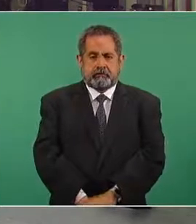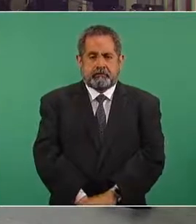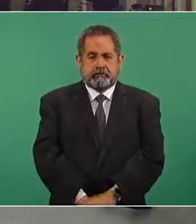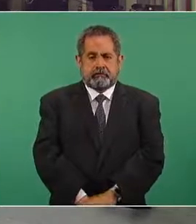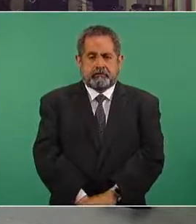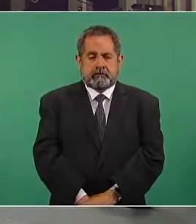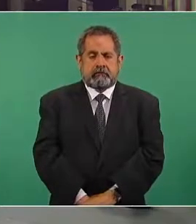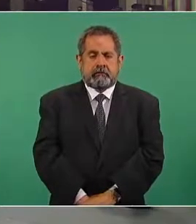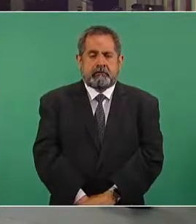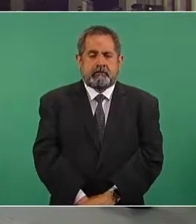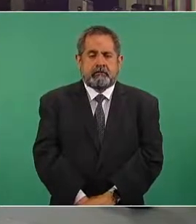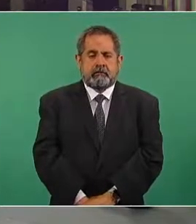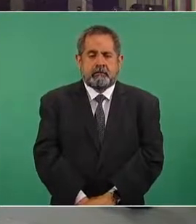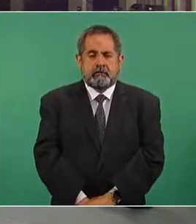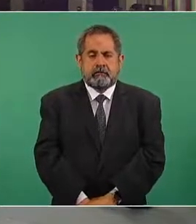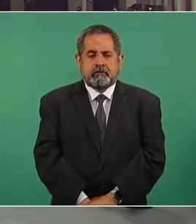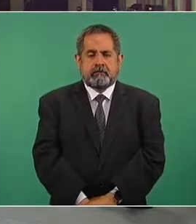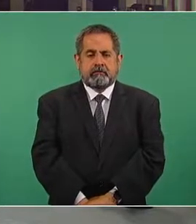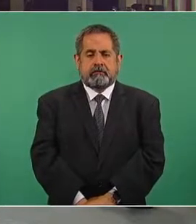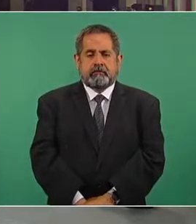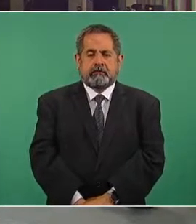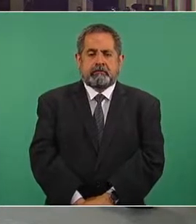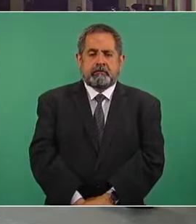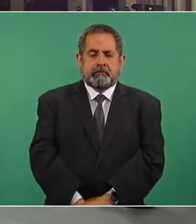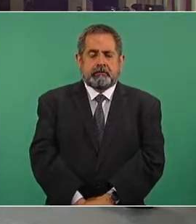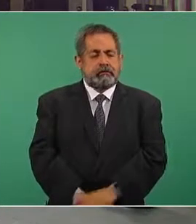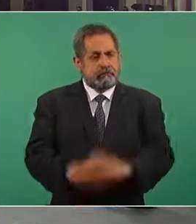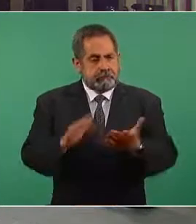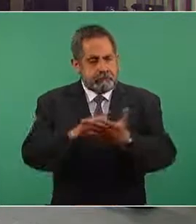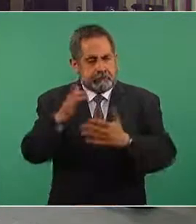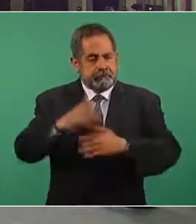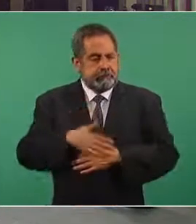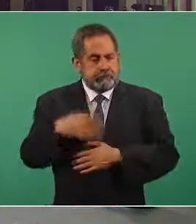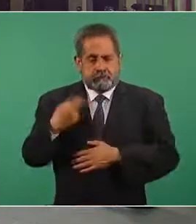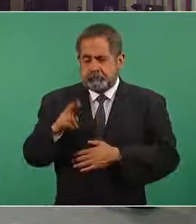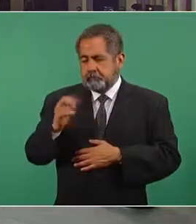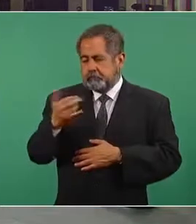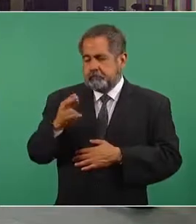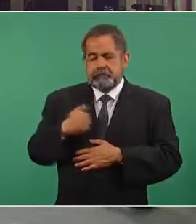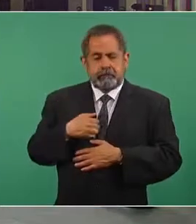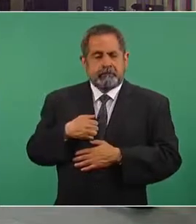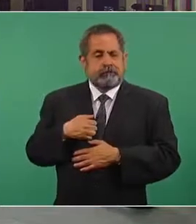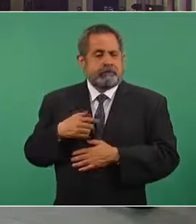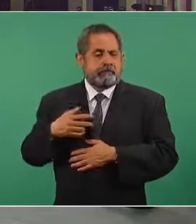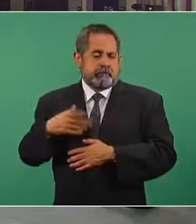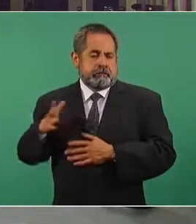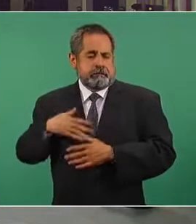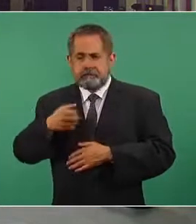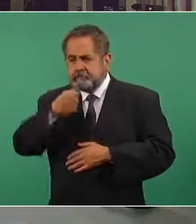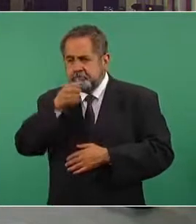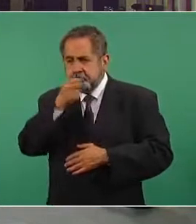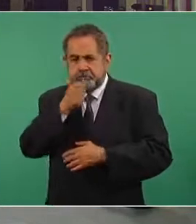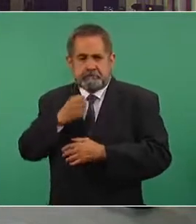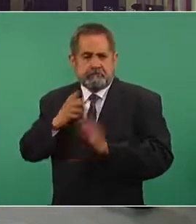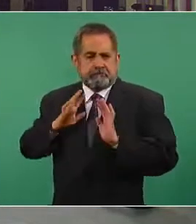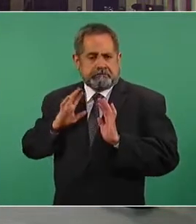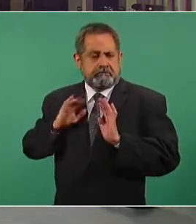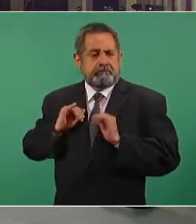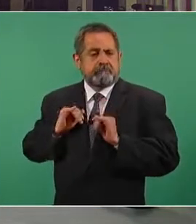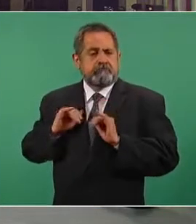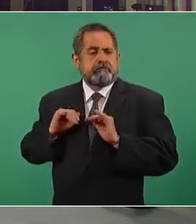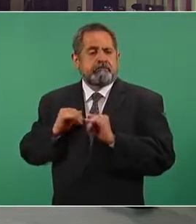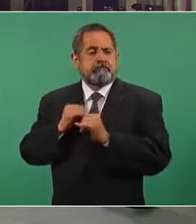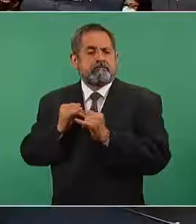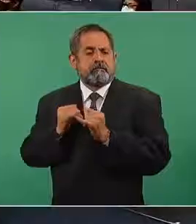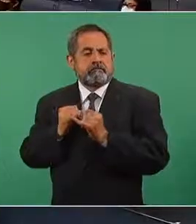Gracias, presidente. Buenos días. Reinaide Ramírez, de Pie de Página, Libera Radio y reportera independiente. Presidente, pues tengo que ser breve